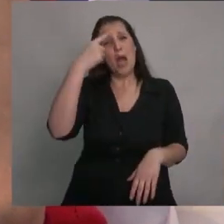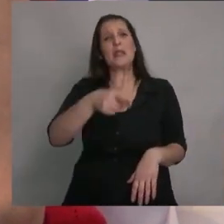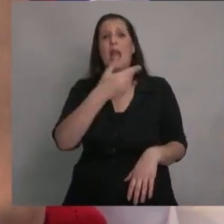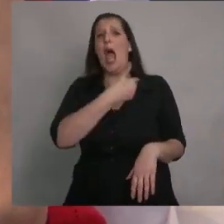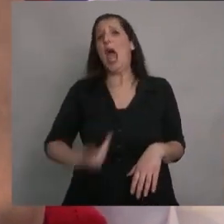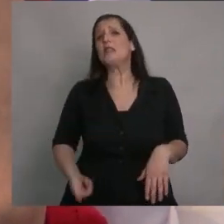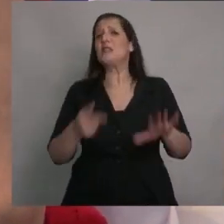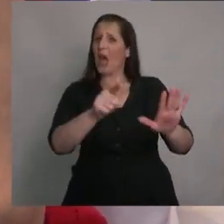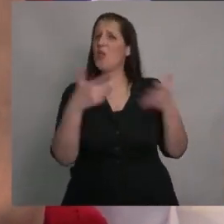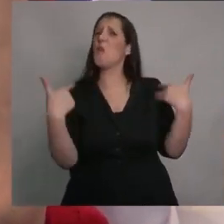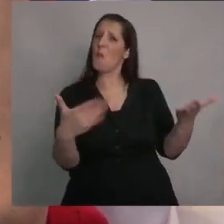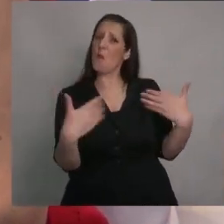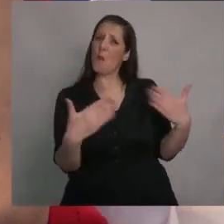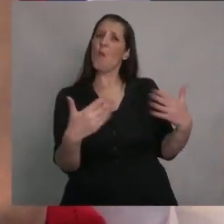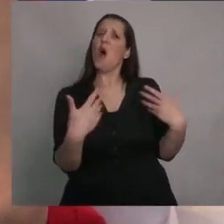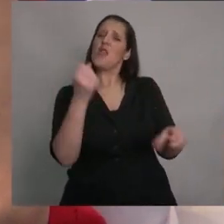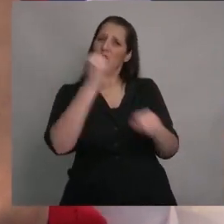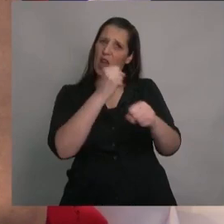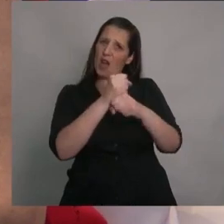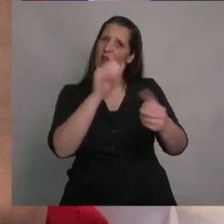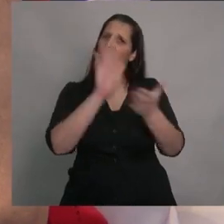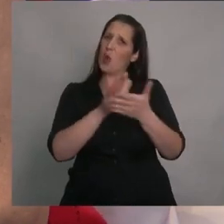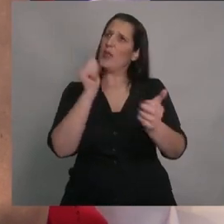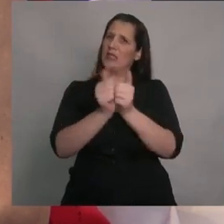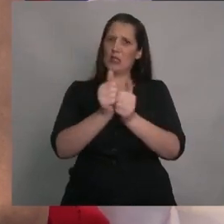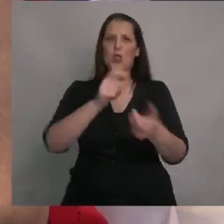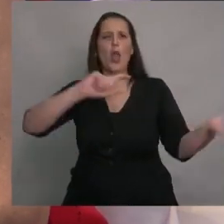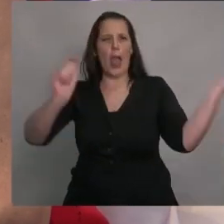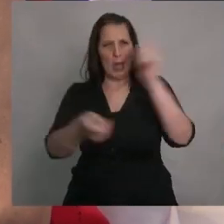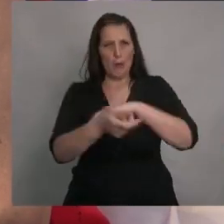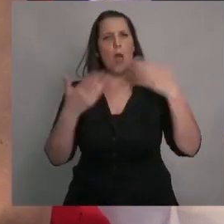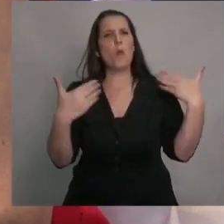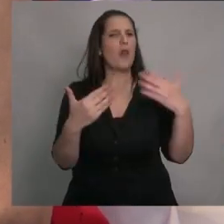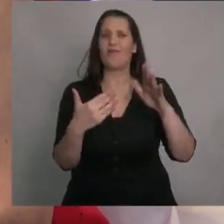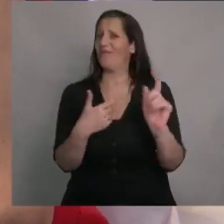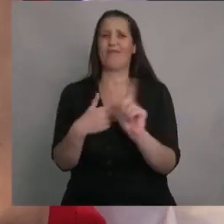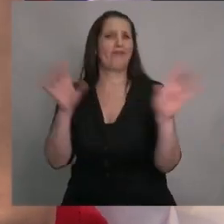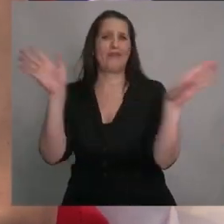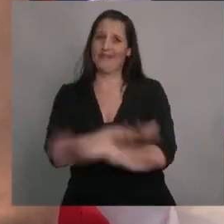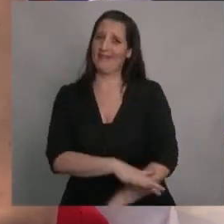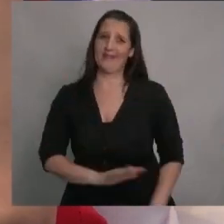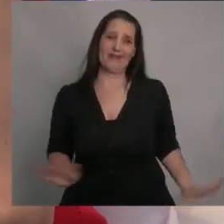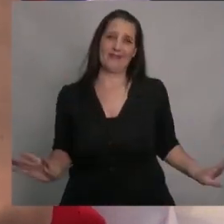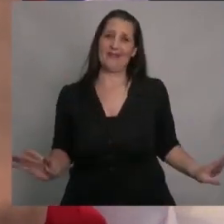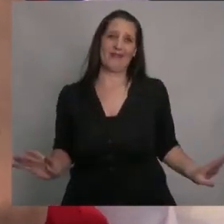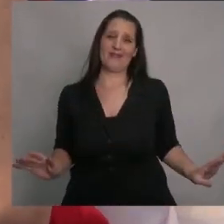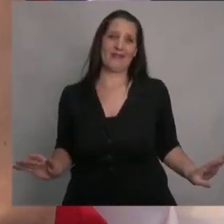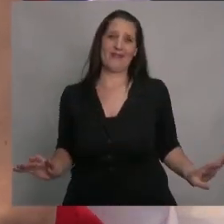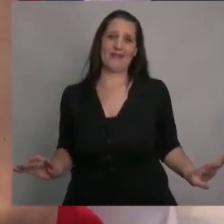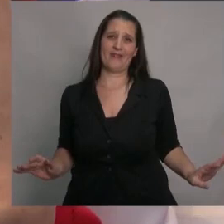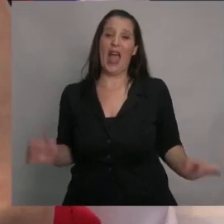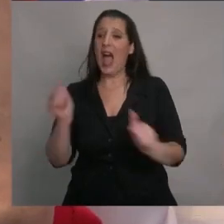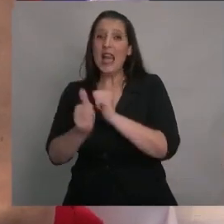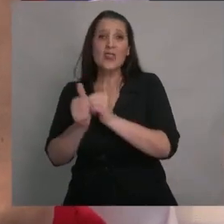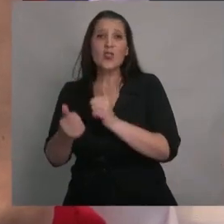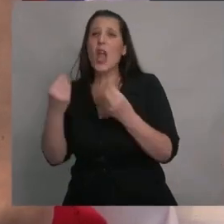Estado pasible de ser ocupado para reorientar la historia. La historia se reorienta, como lo hicieron ellos, como nos acaban de enseñar,